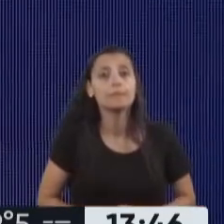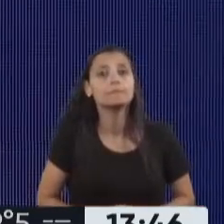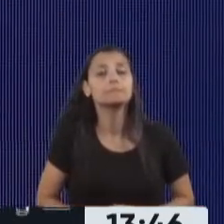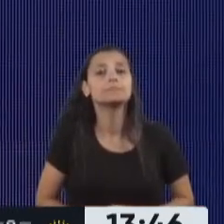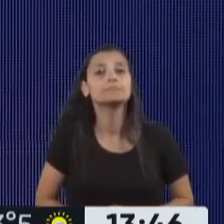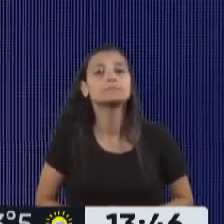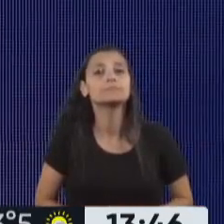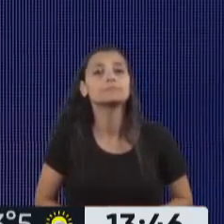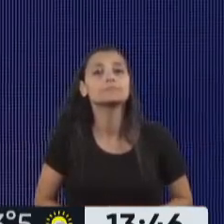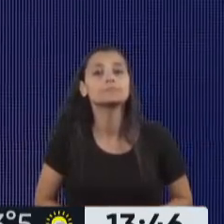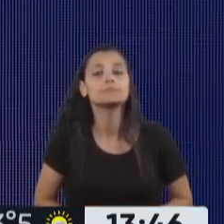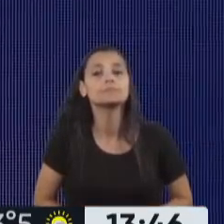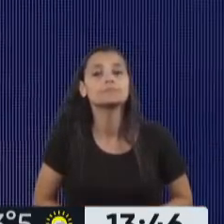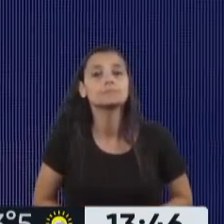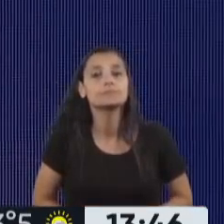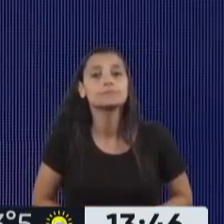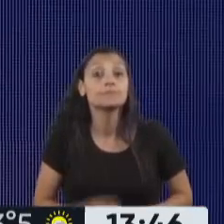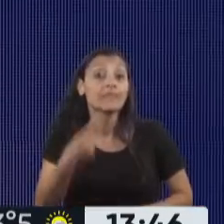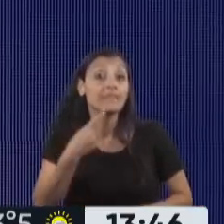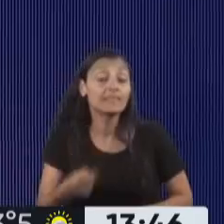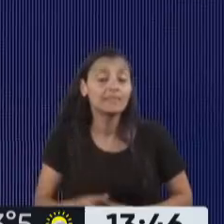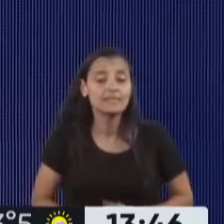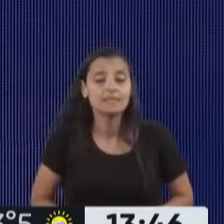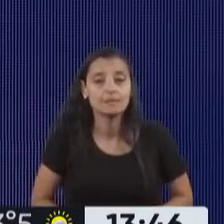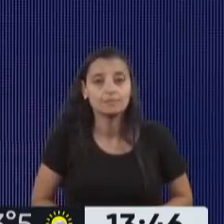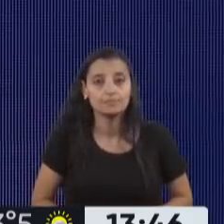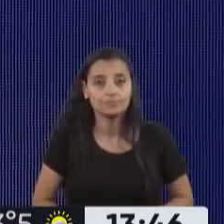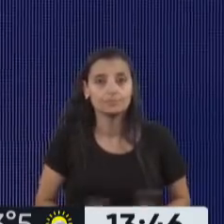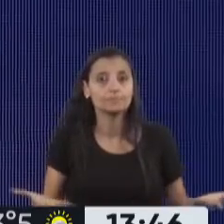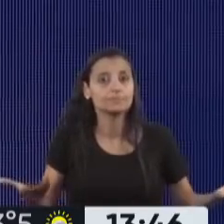que es, Hillel solía decir,